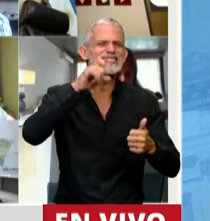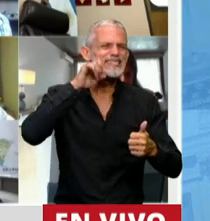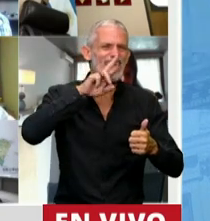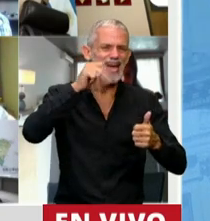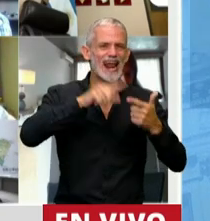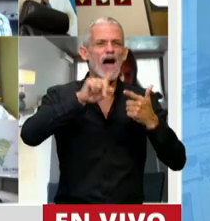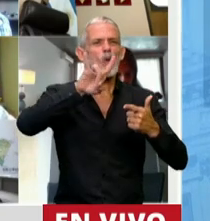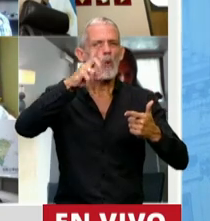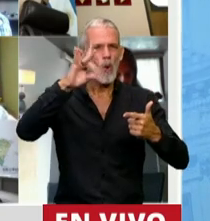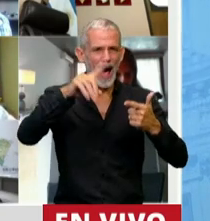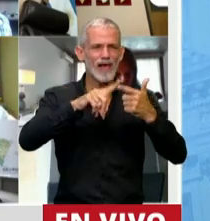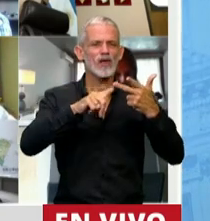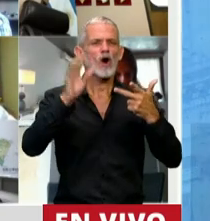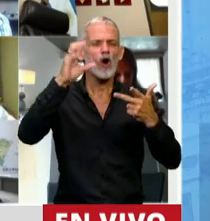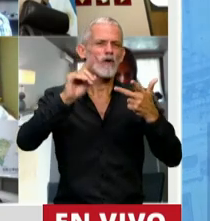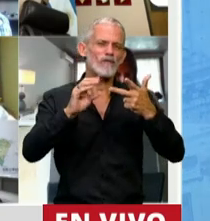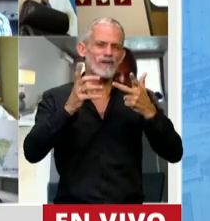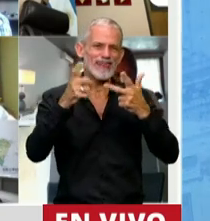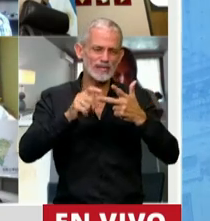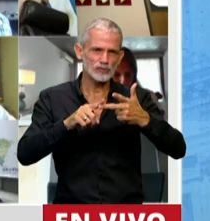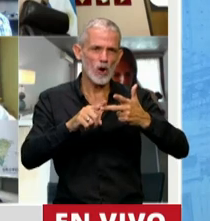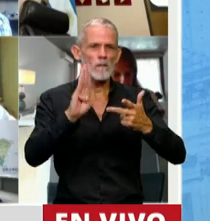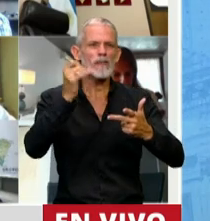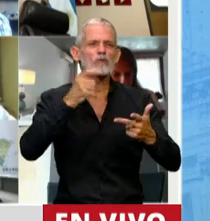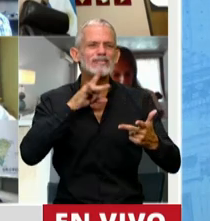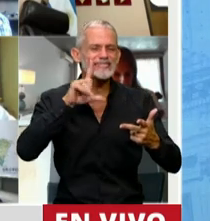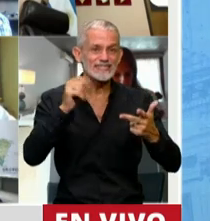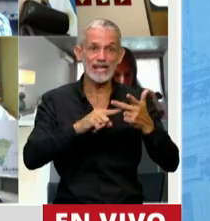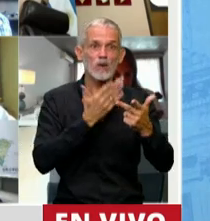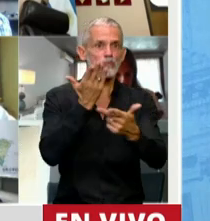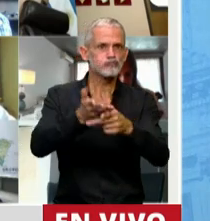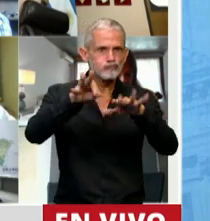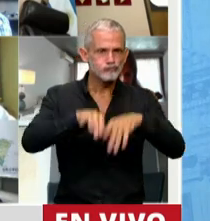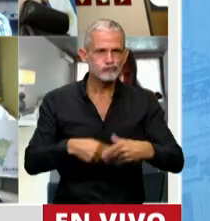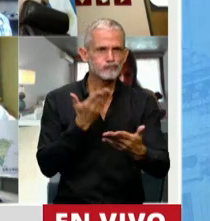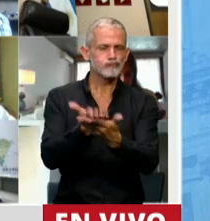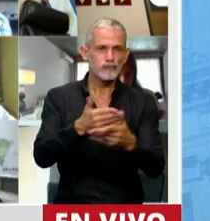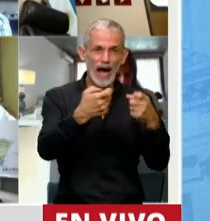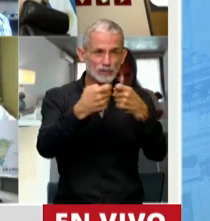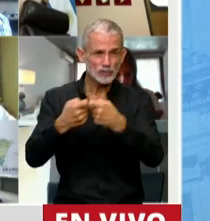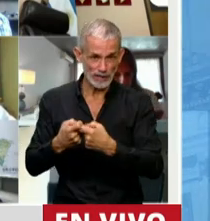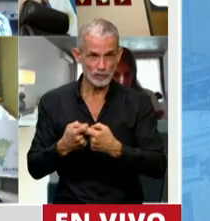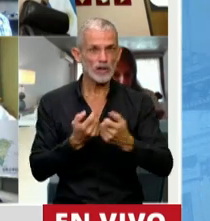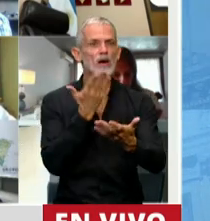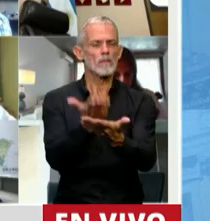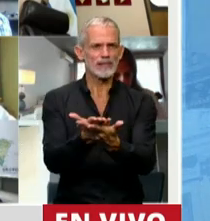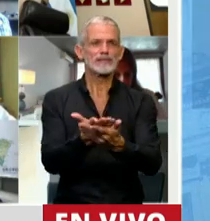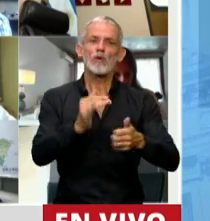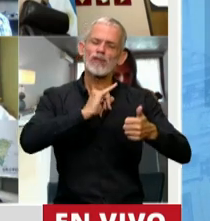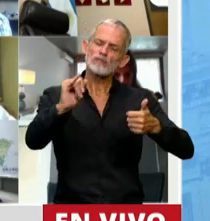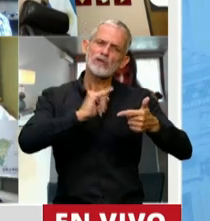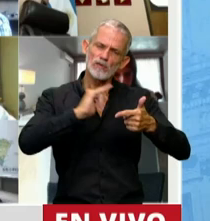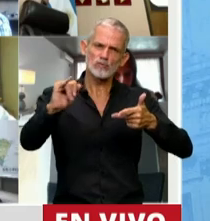como la UAD, como la Confederación Bautista y otras han presentado a estos organismos las